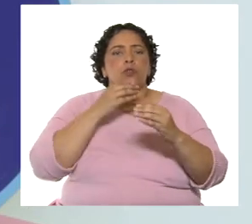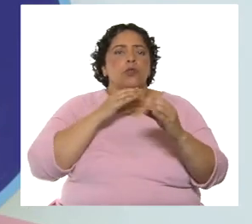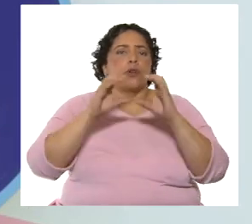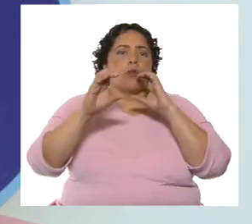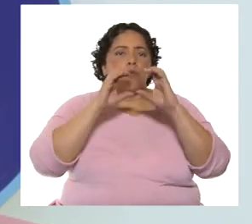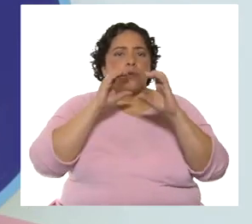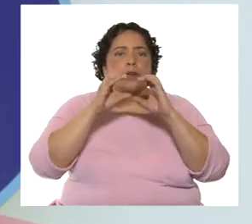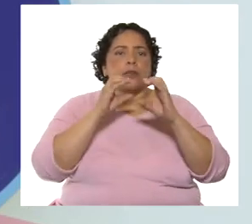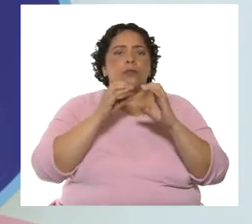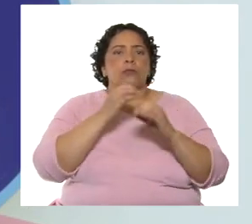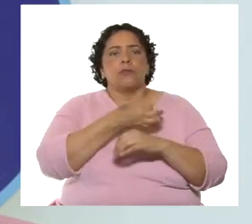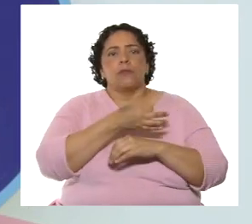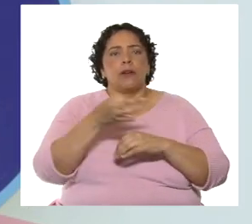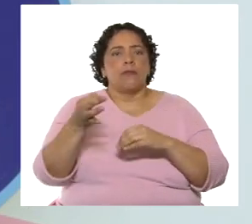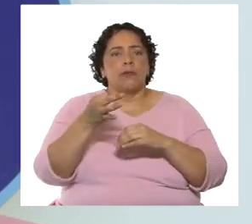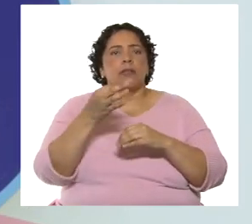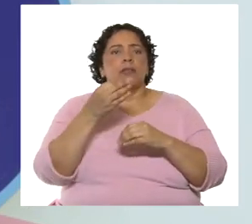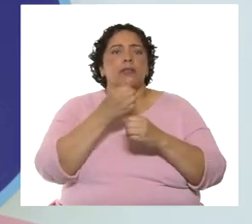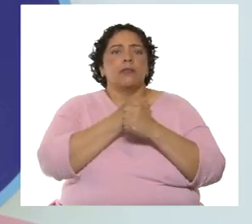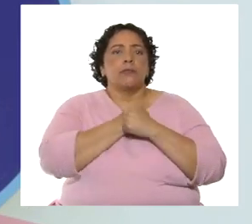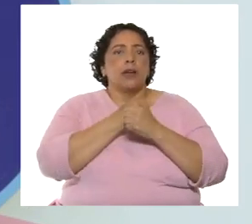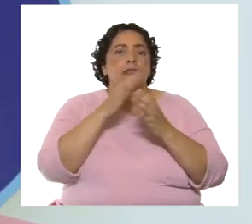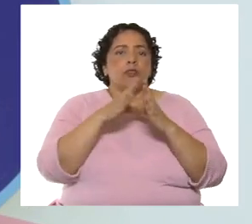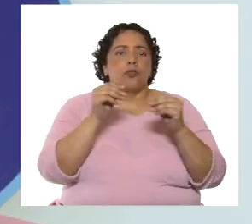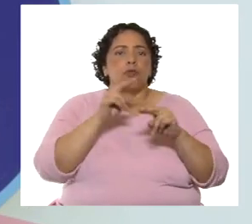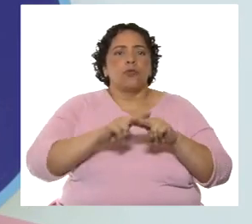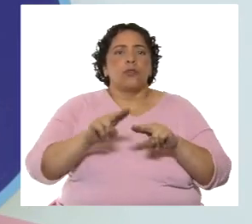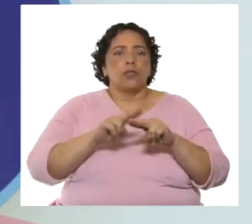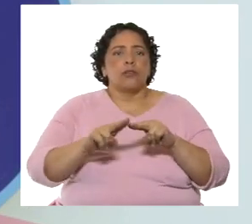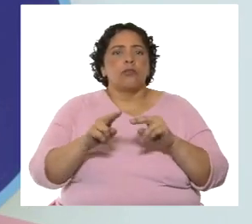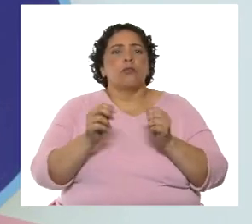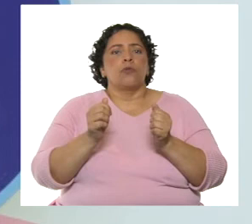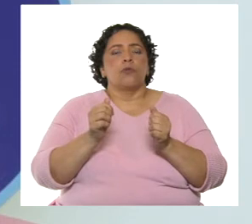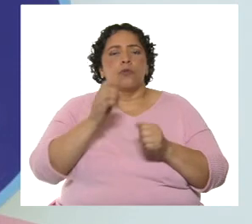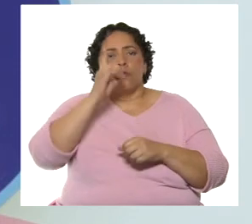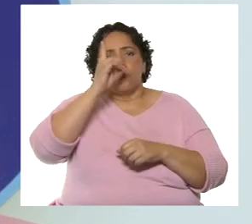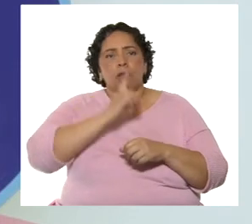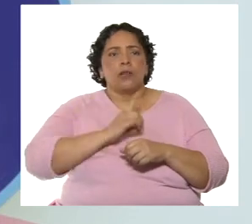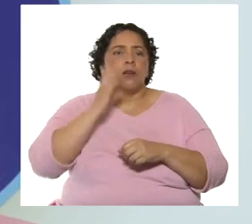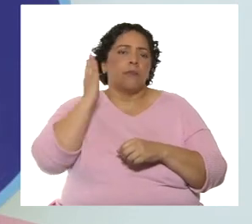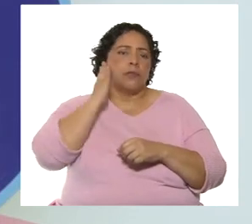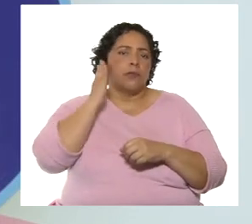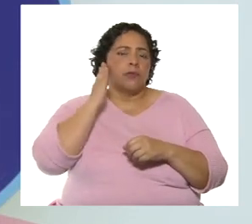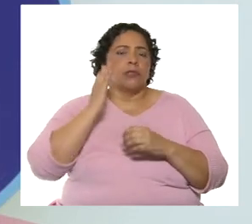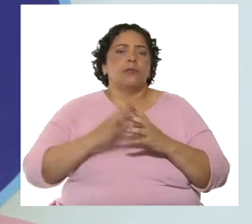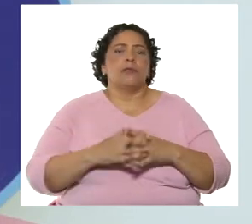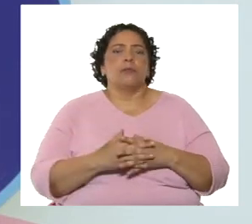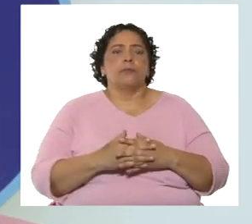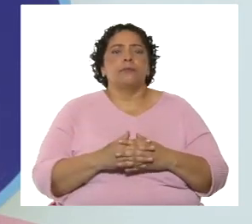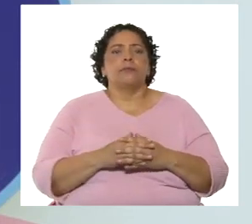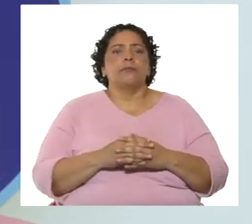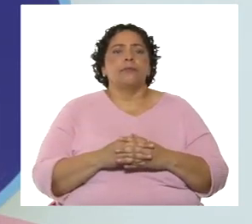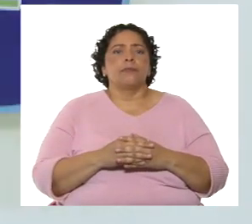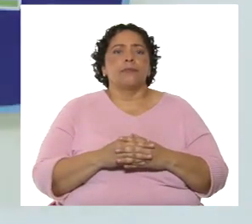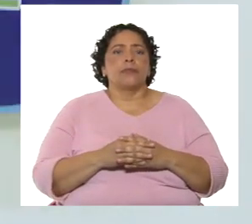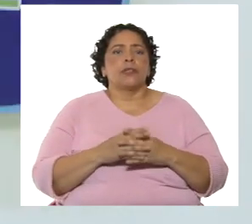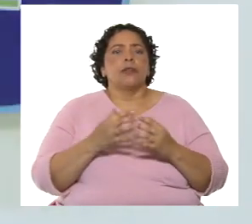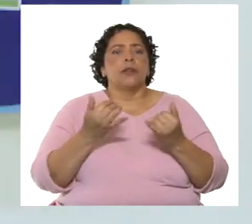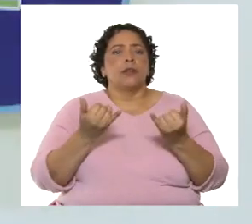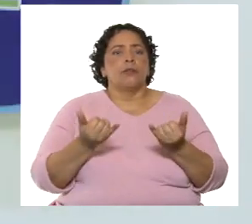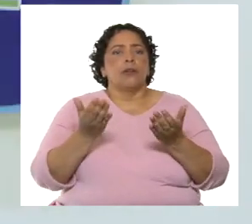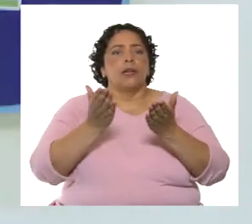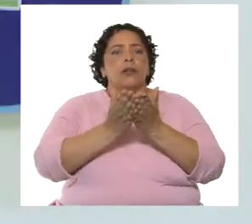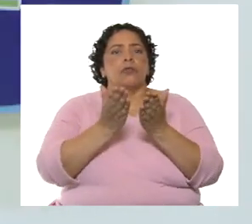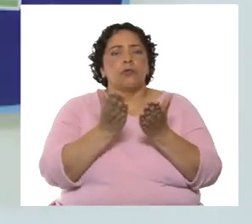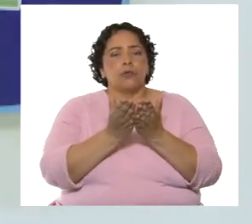comunicación efectiva y afectiva de todo niño, de toda niña con deficiencias auditivas? Para los